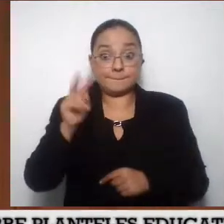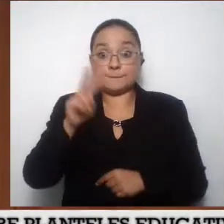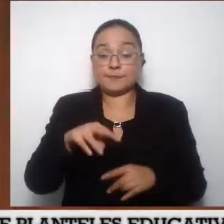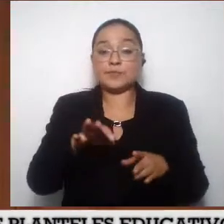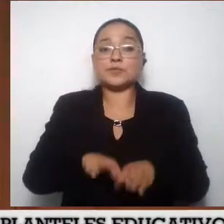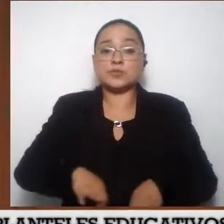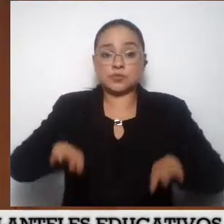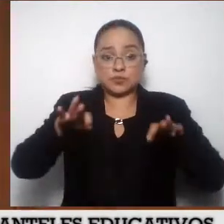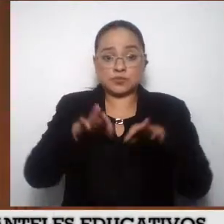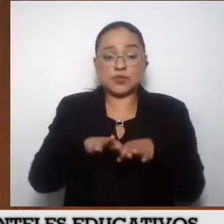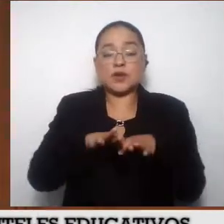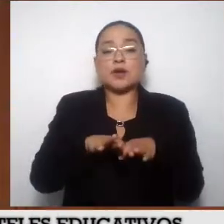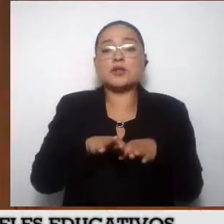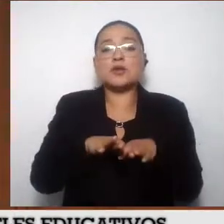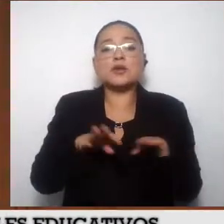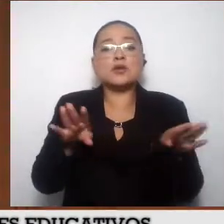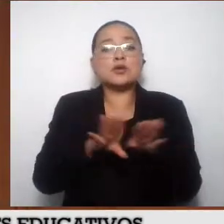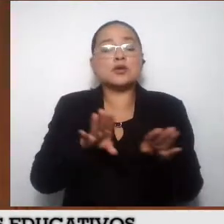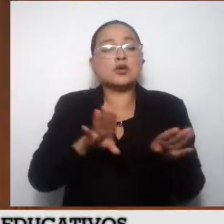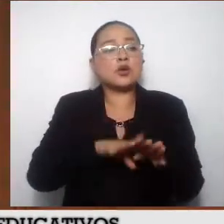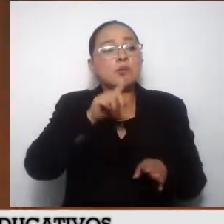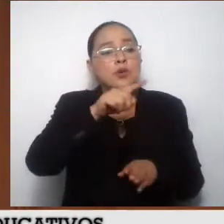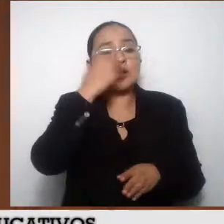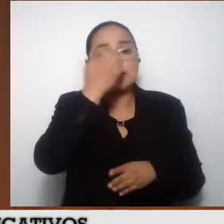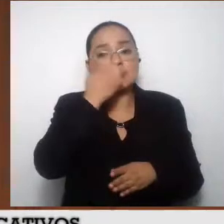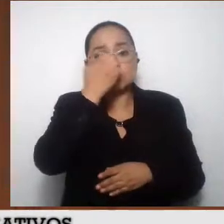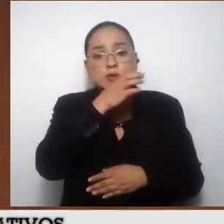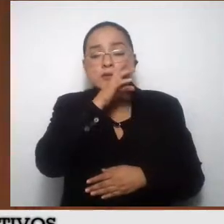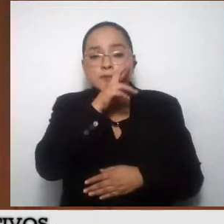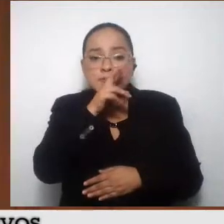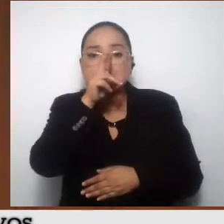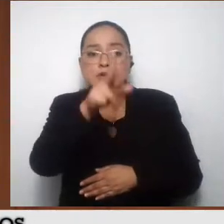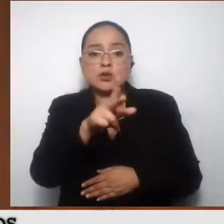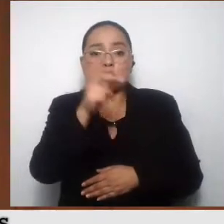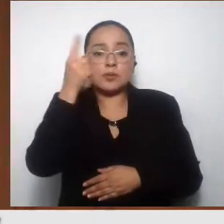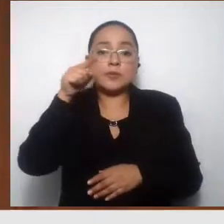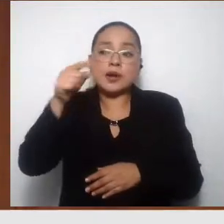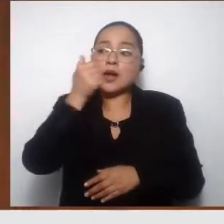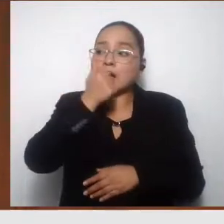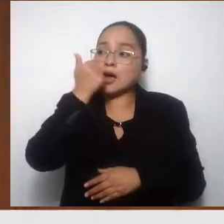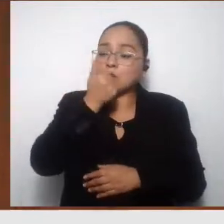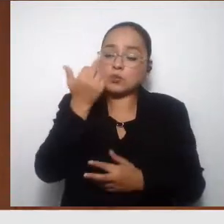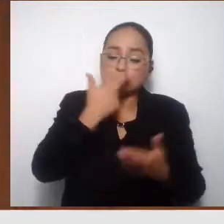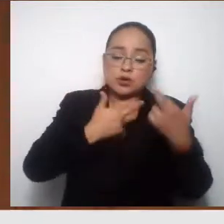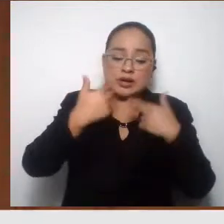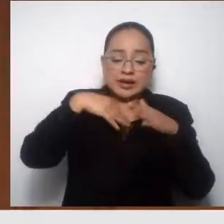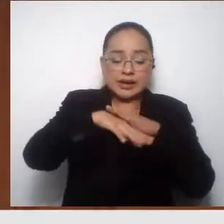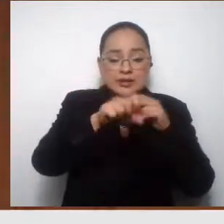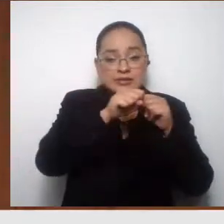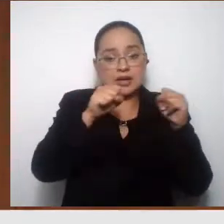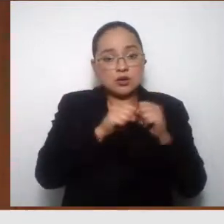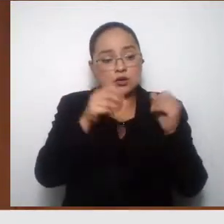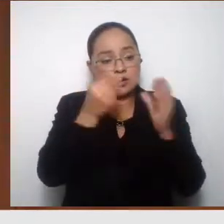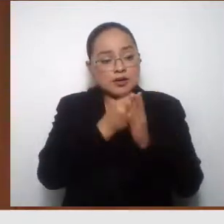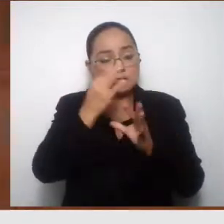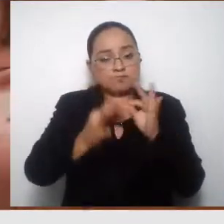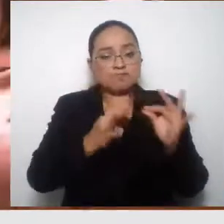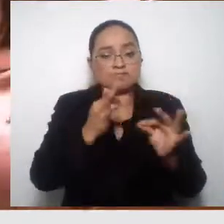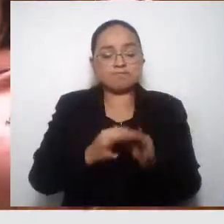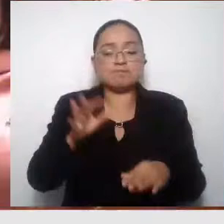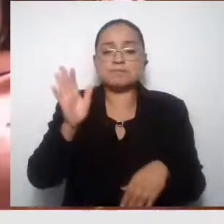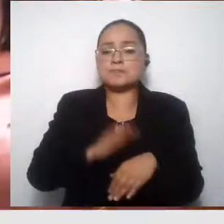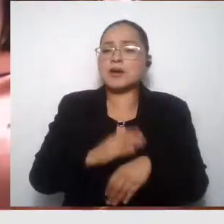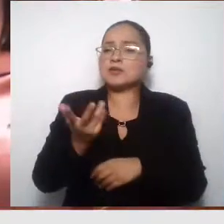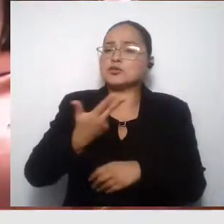en la mejora en la infraestructura física para que los estudiantes puedan regresar a clases presenciales con la mayor normalidad